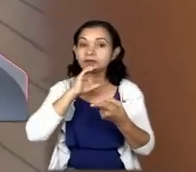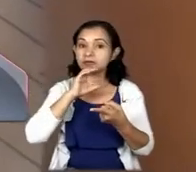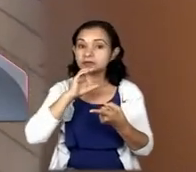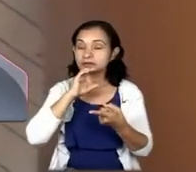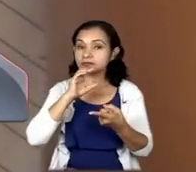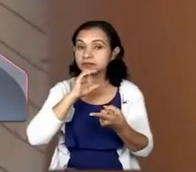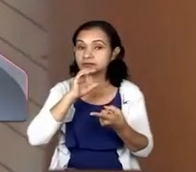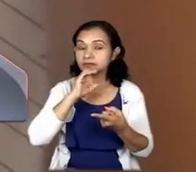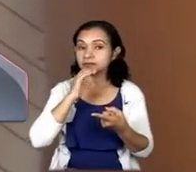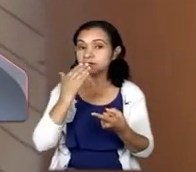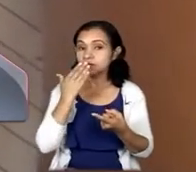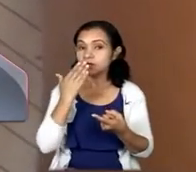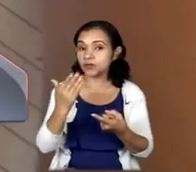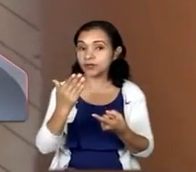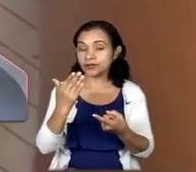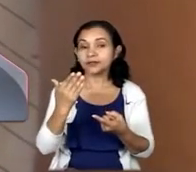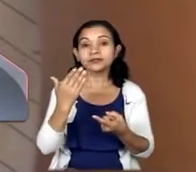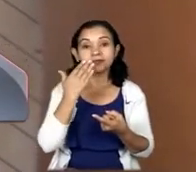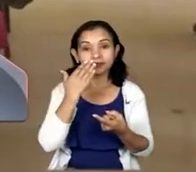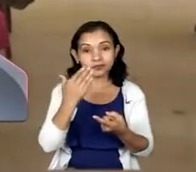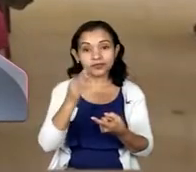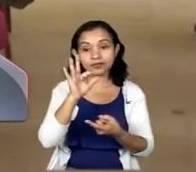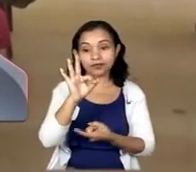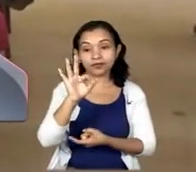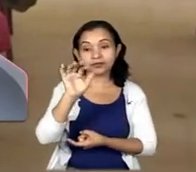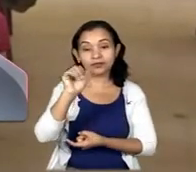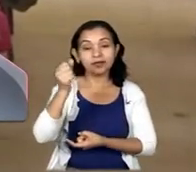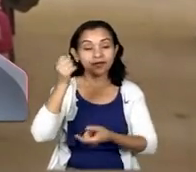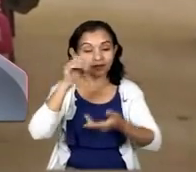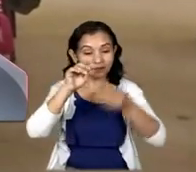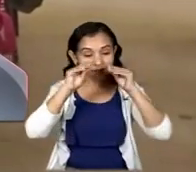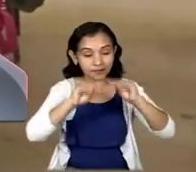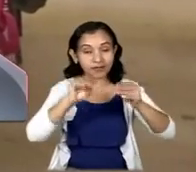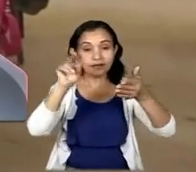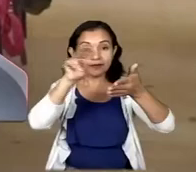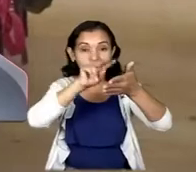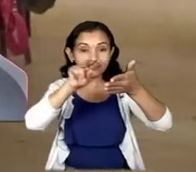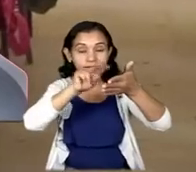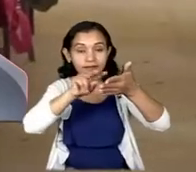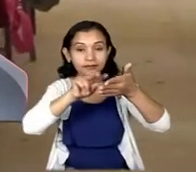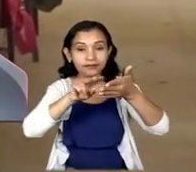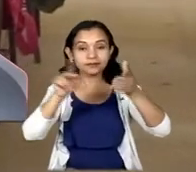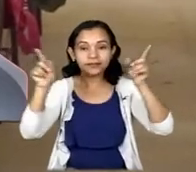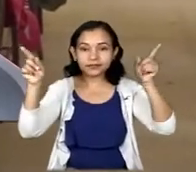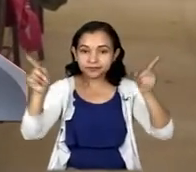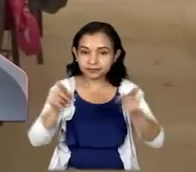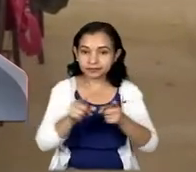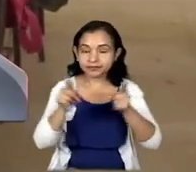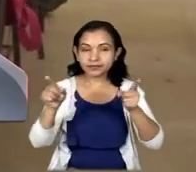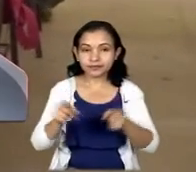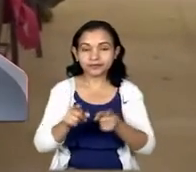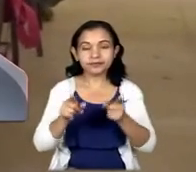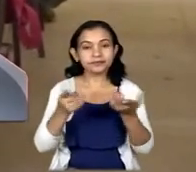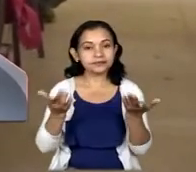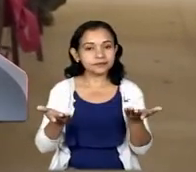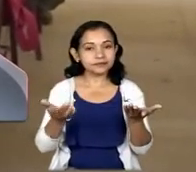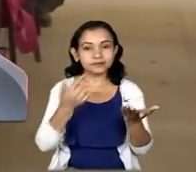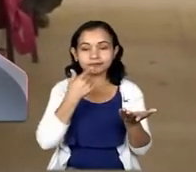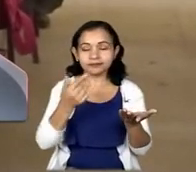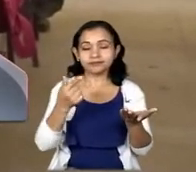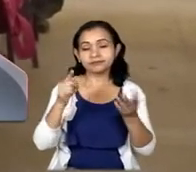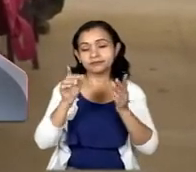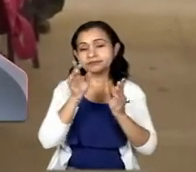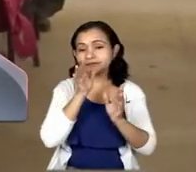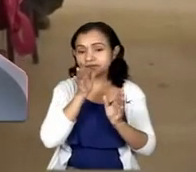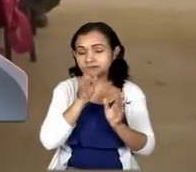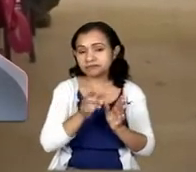estaba saliendo y que había, era efectivo para que, para enseñar a leer, y eso con la misma meta de reducir la cantidad de